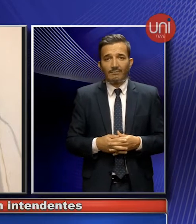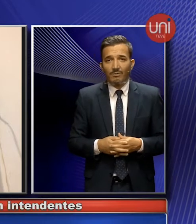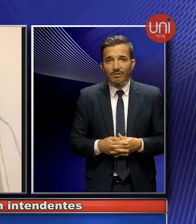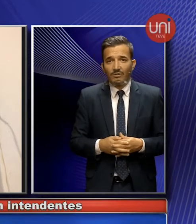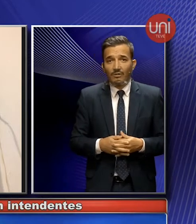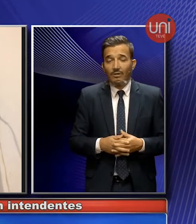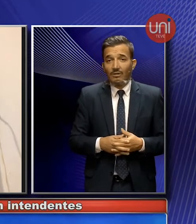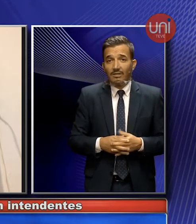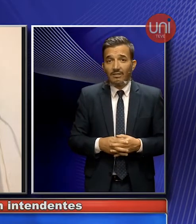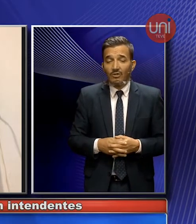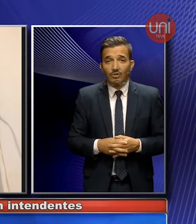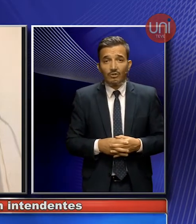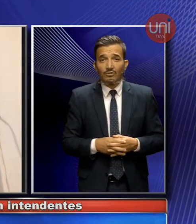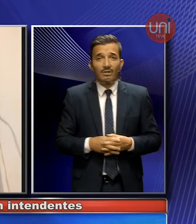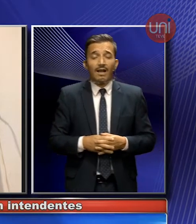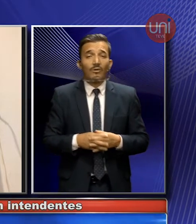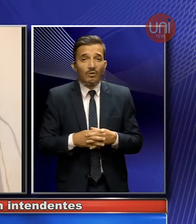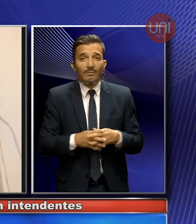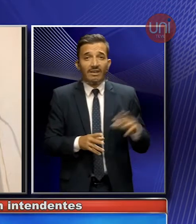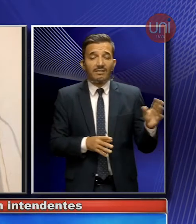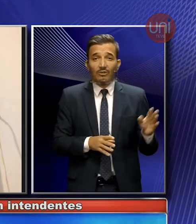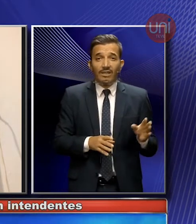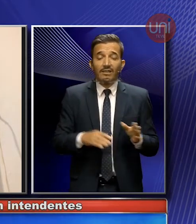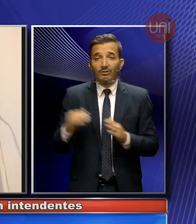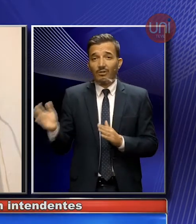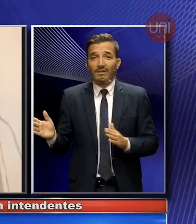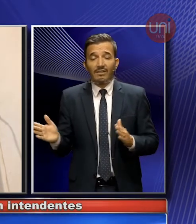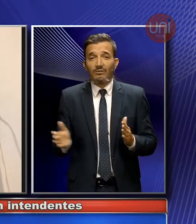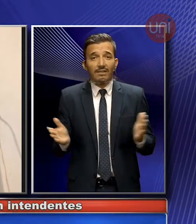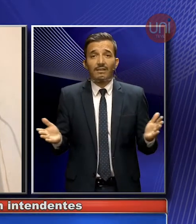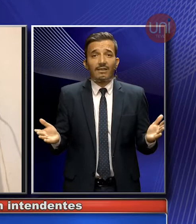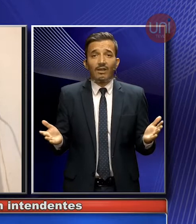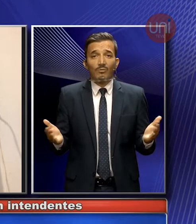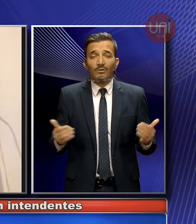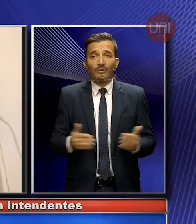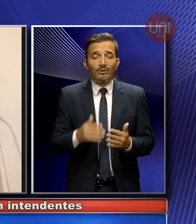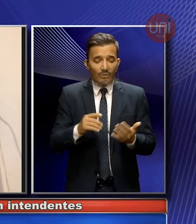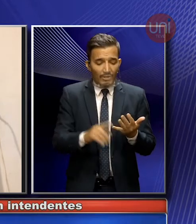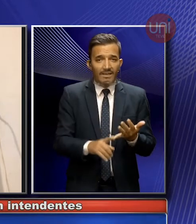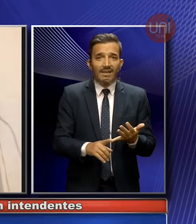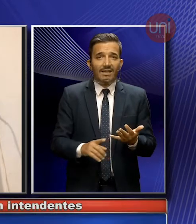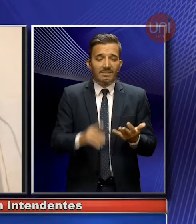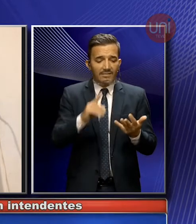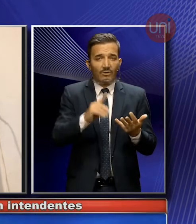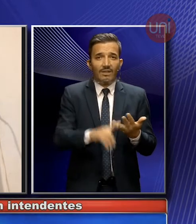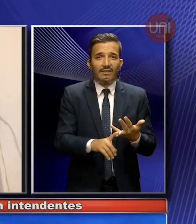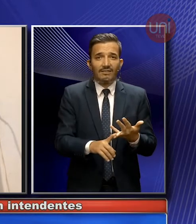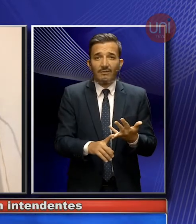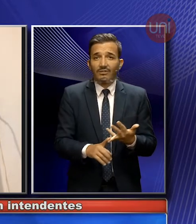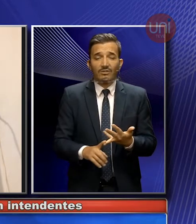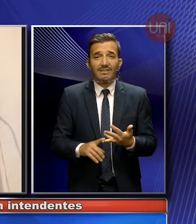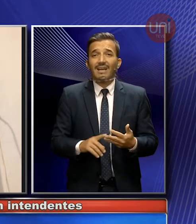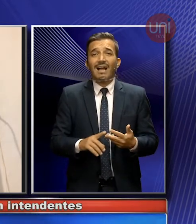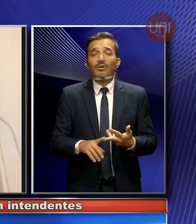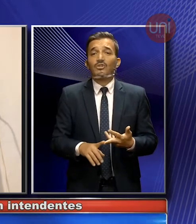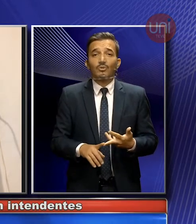viviendo nosotros, algunos de manera sectorial y otros de manera total, en algún momento tuvieron o que parar las clases o que adelantar vacaciones.